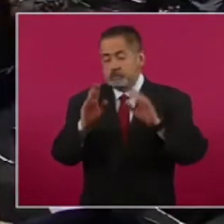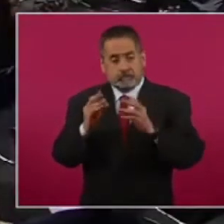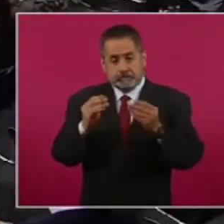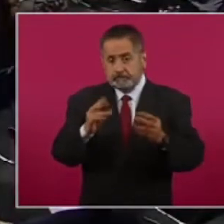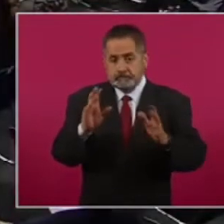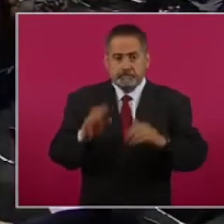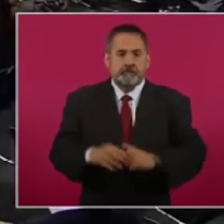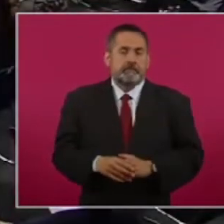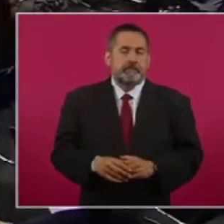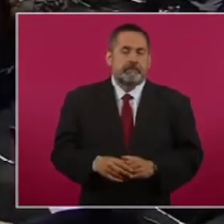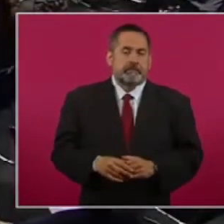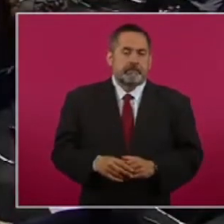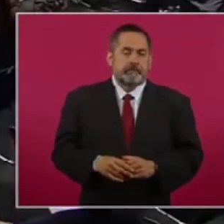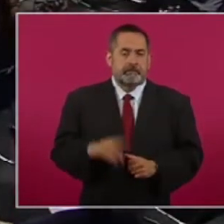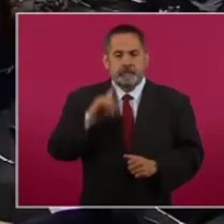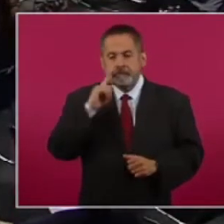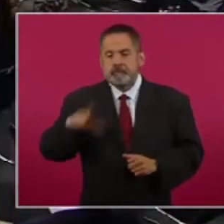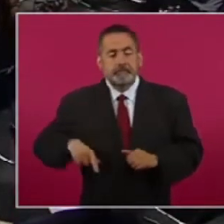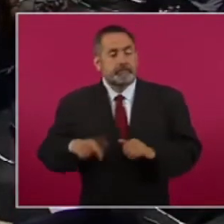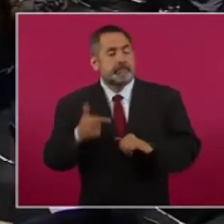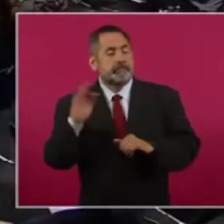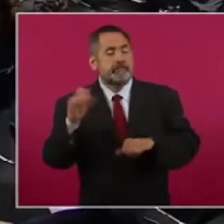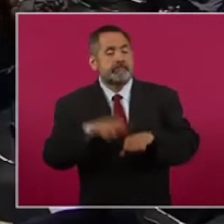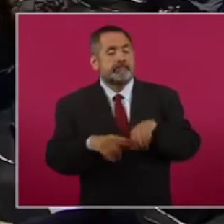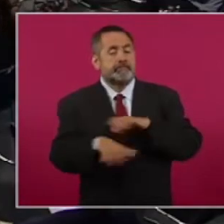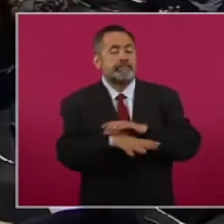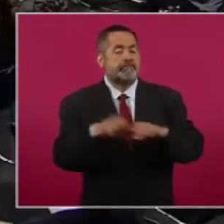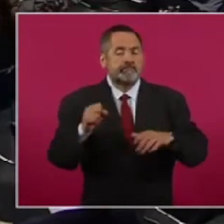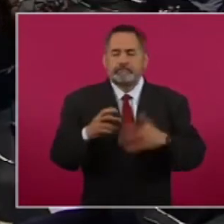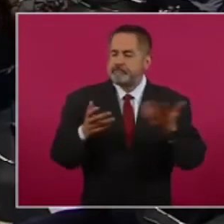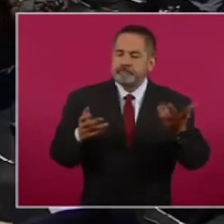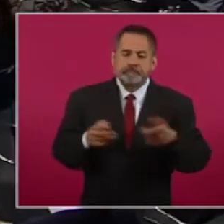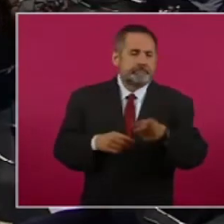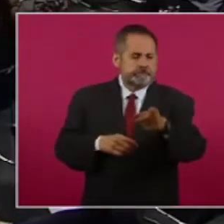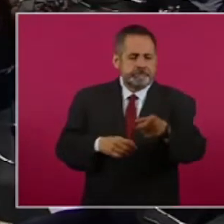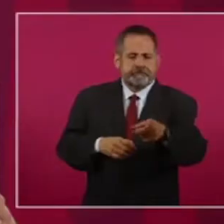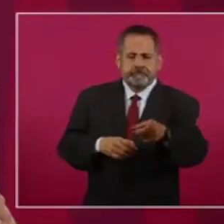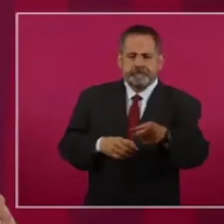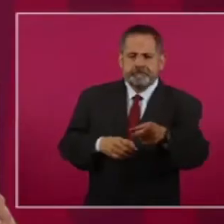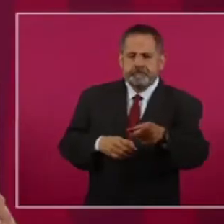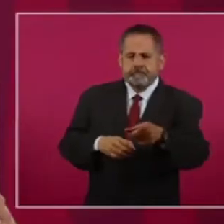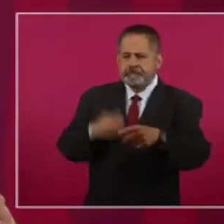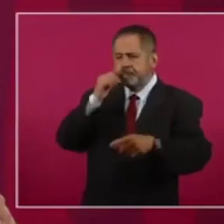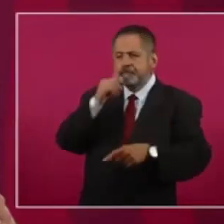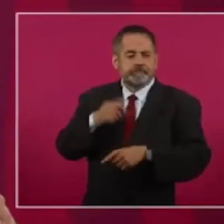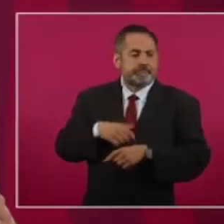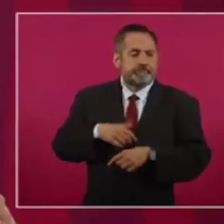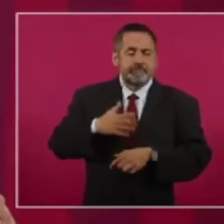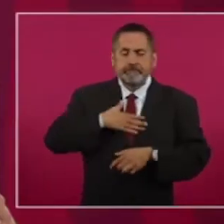Sí, considera la caja chica siempre el gobierno federal. Ponían a sus compadres.